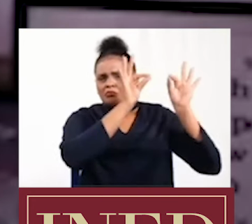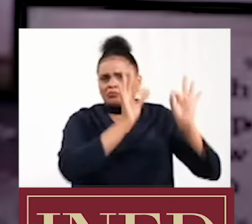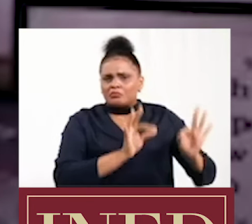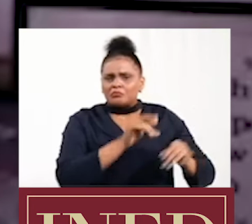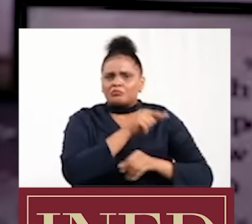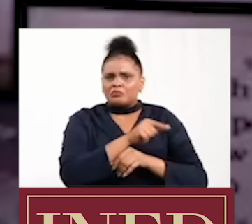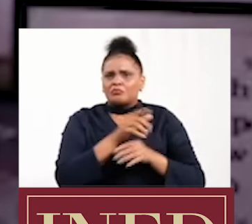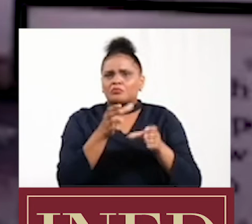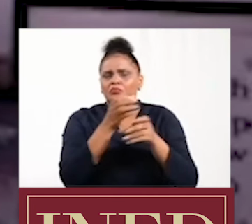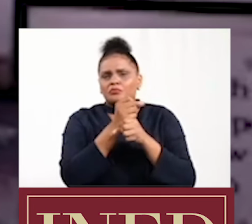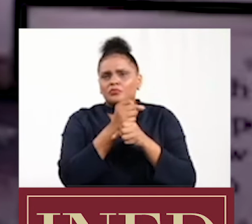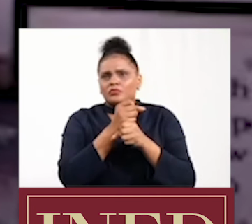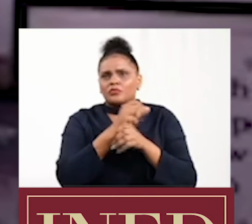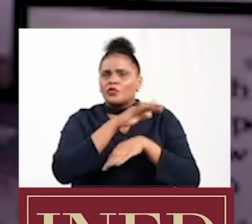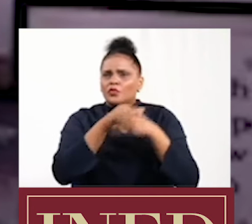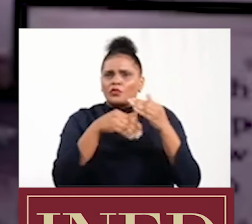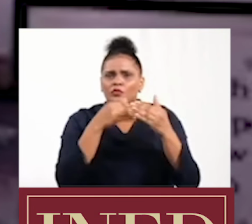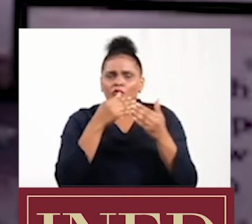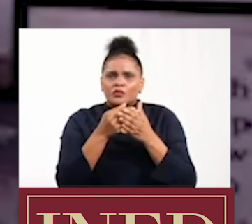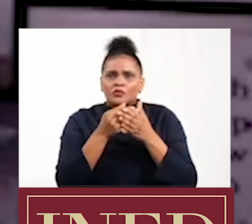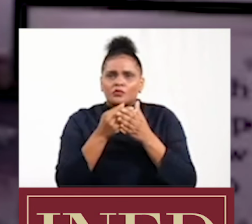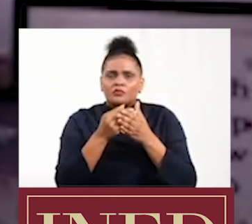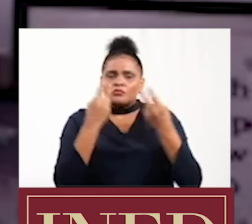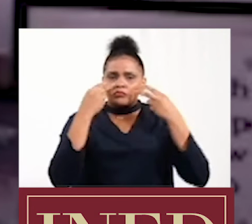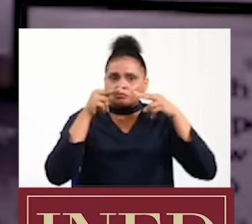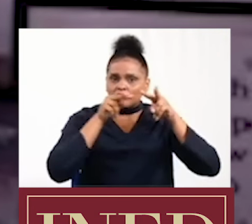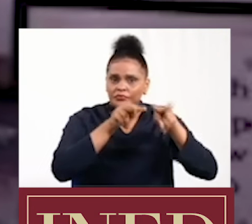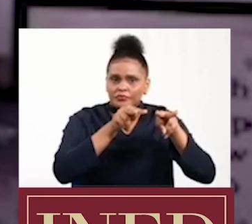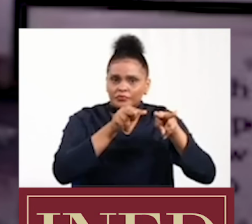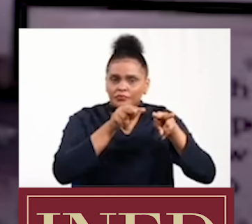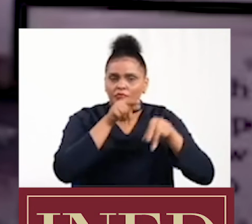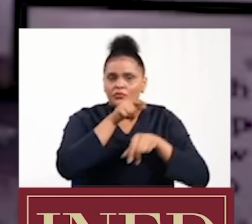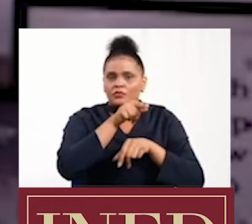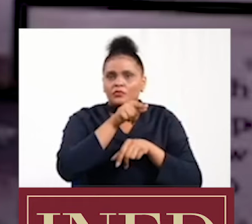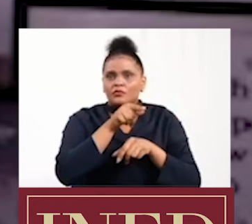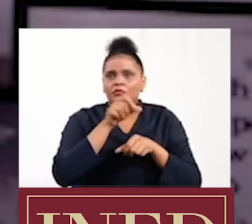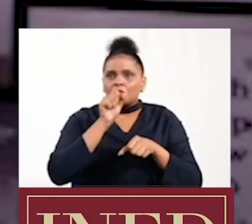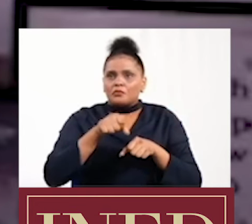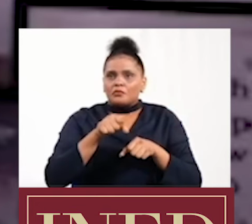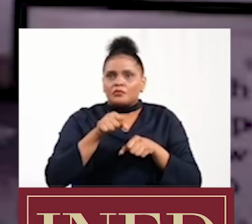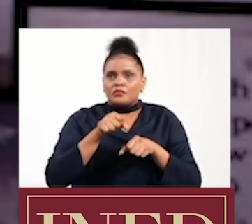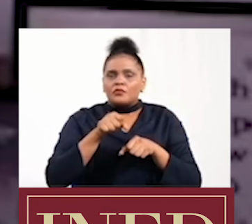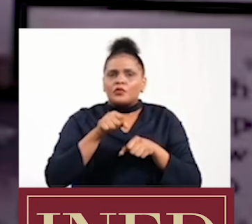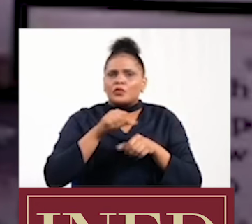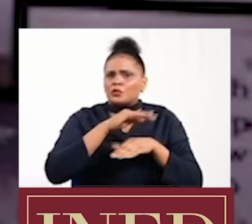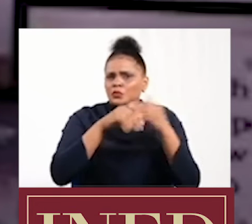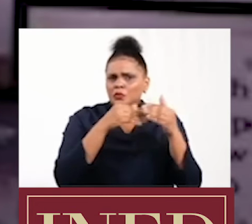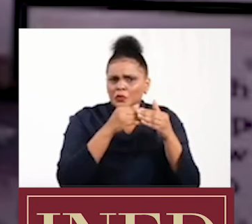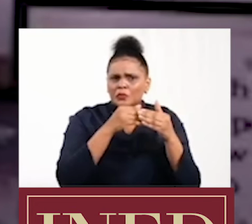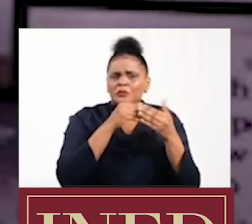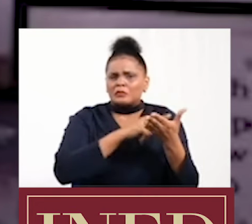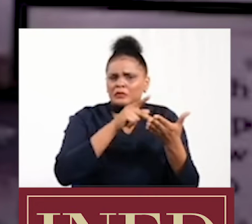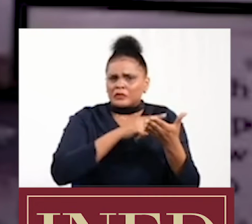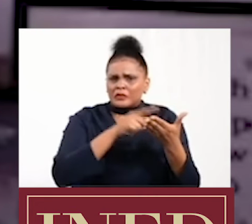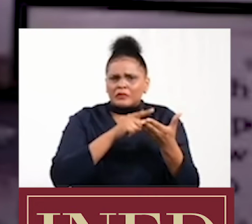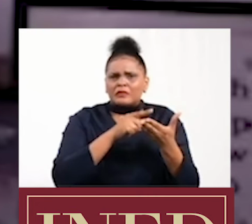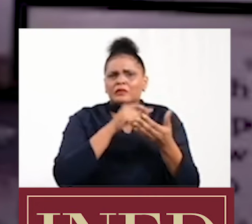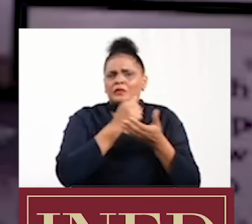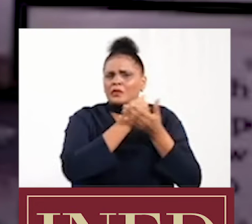y eso va a beneficiar más va a beneficiar como organizaciones a beneficiar como familias nos va a beneficiar como democracias